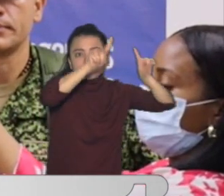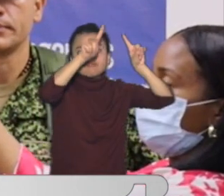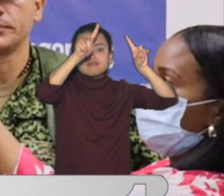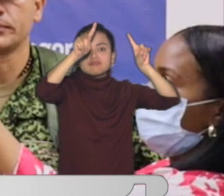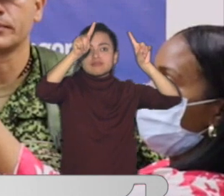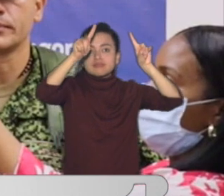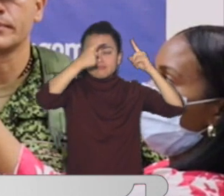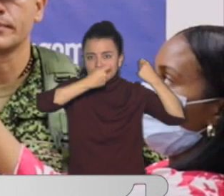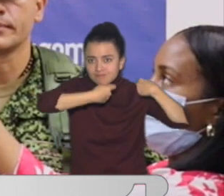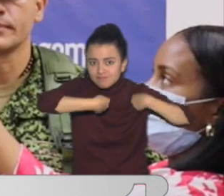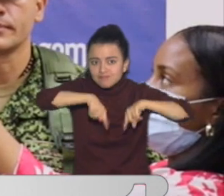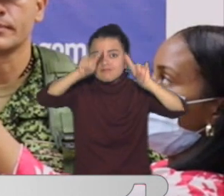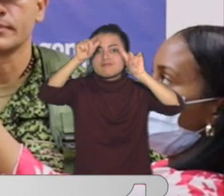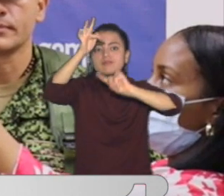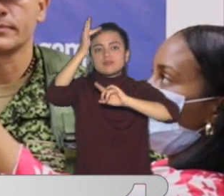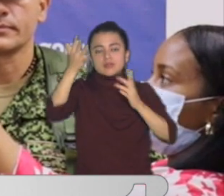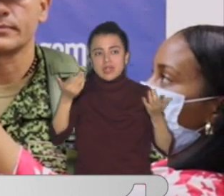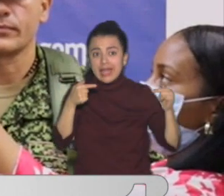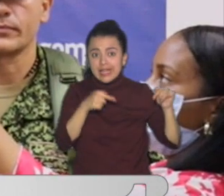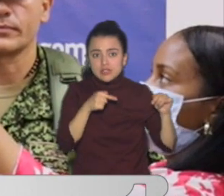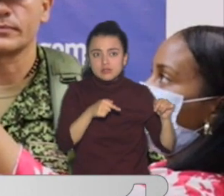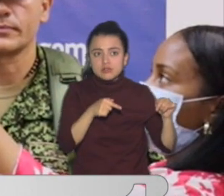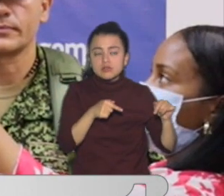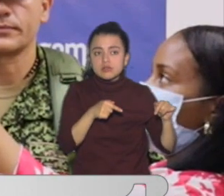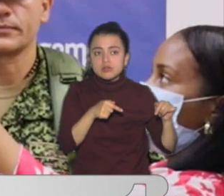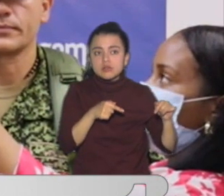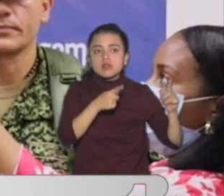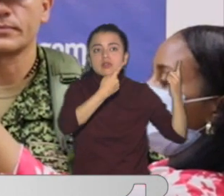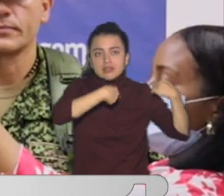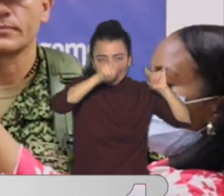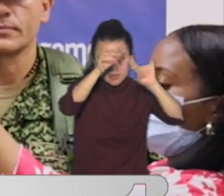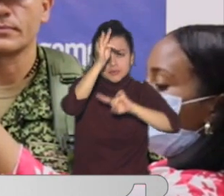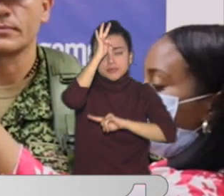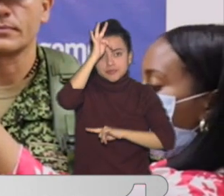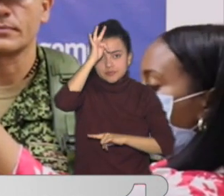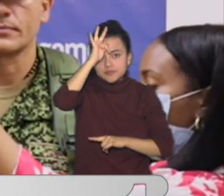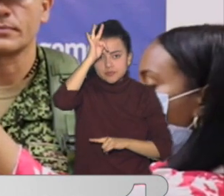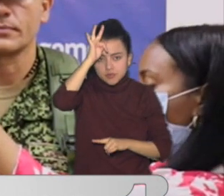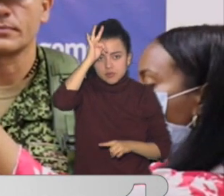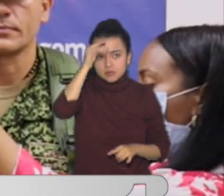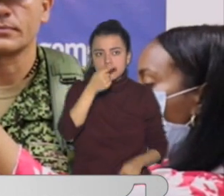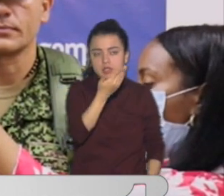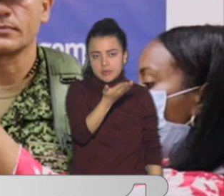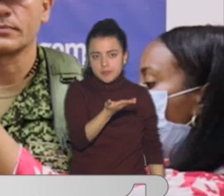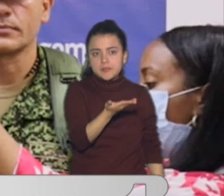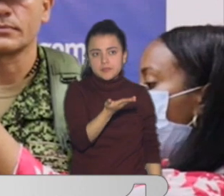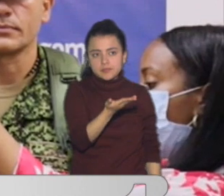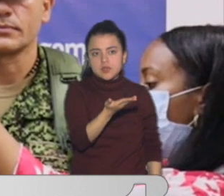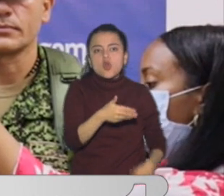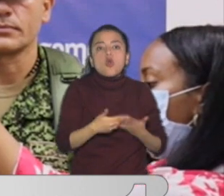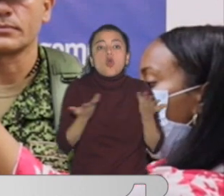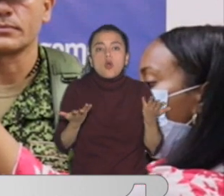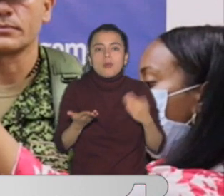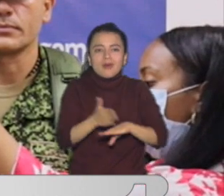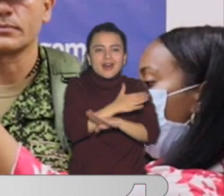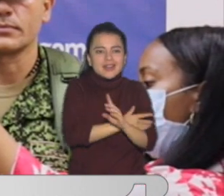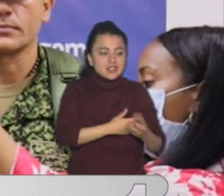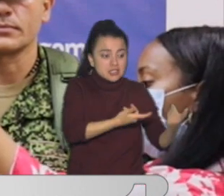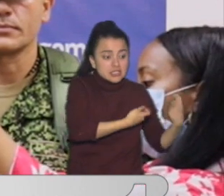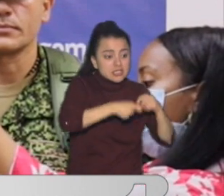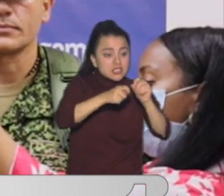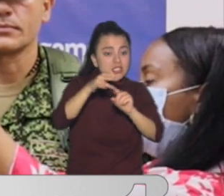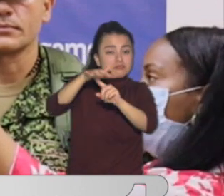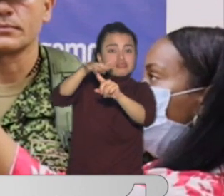Marina heridos producto de dicho combate fueron transportados a bordo de un helicóptero de la